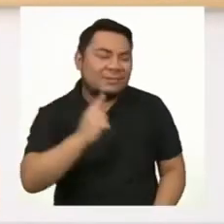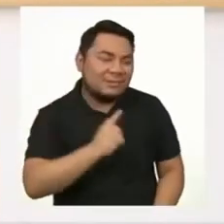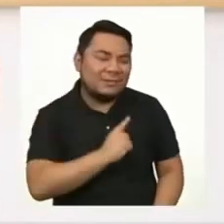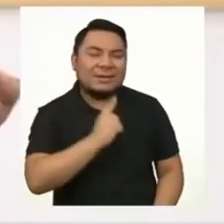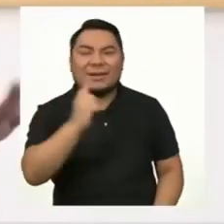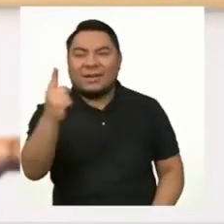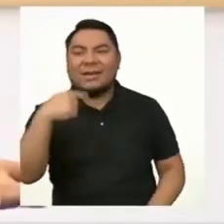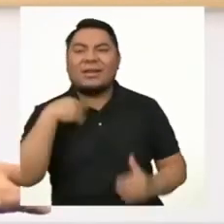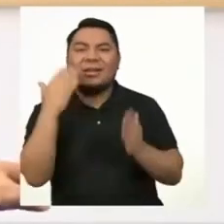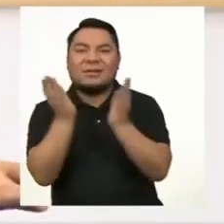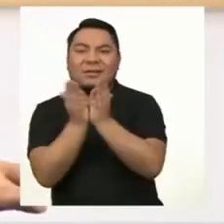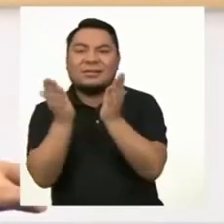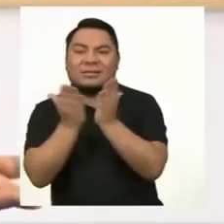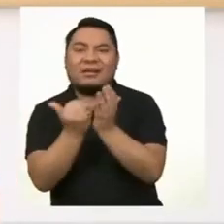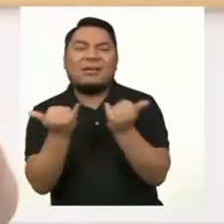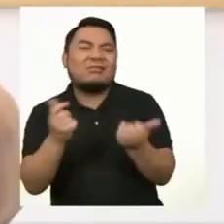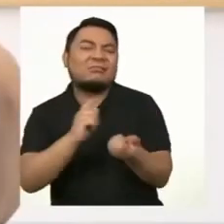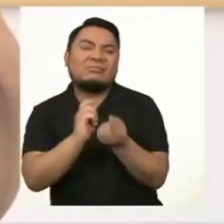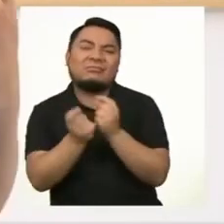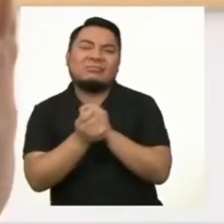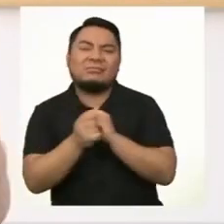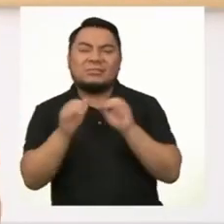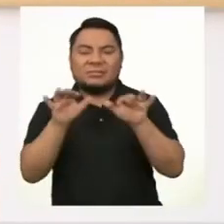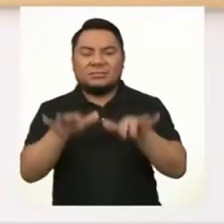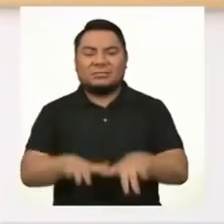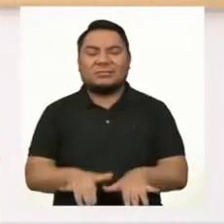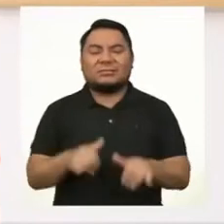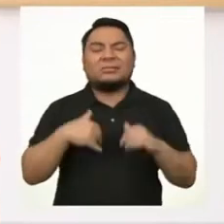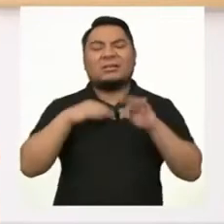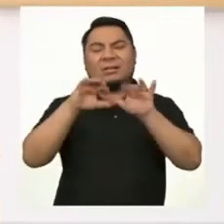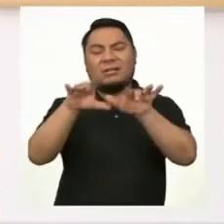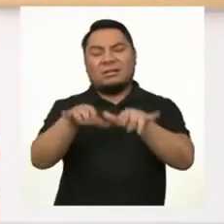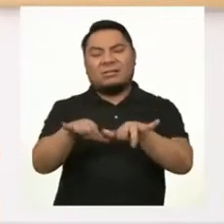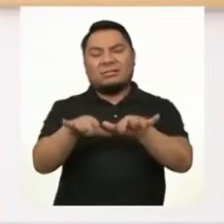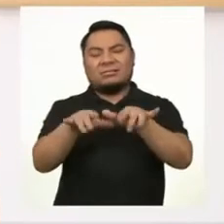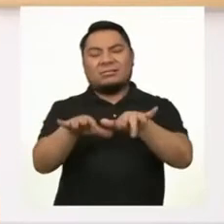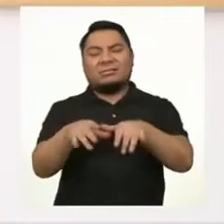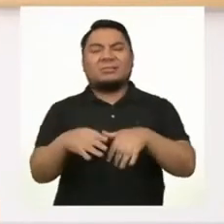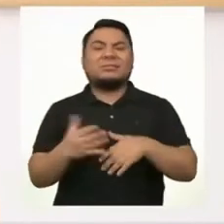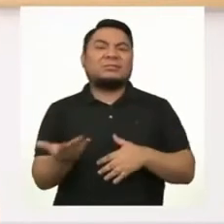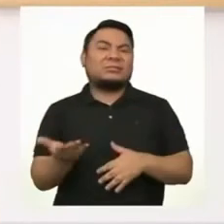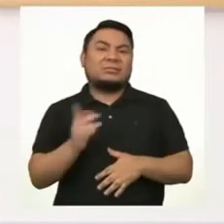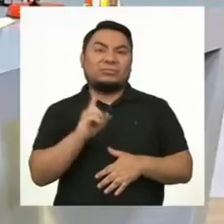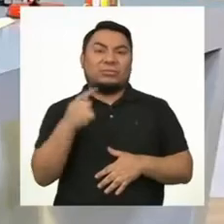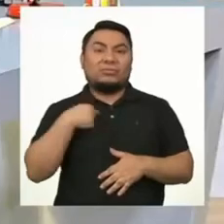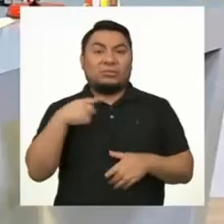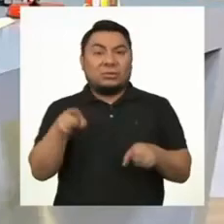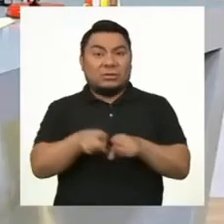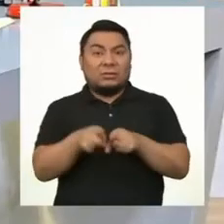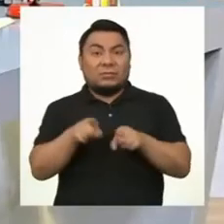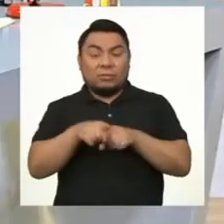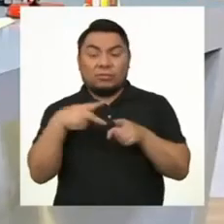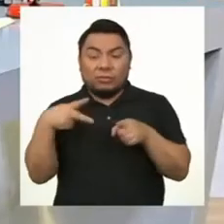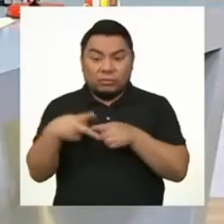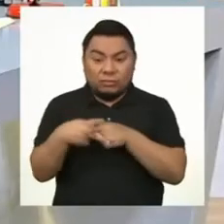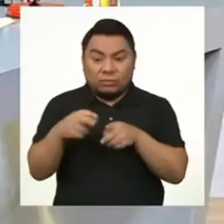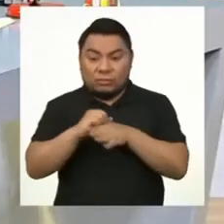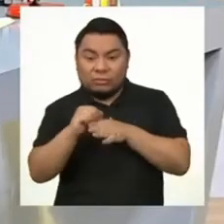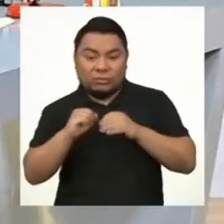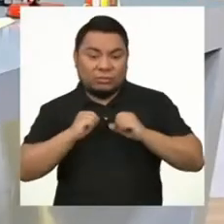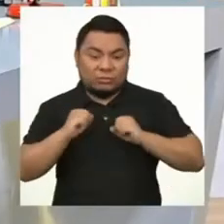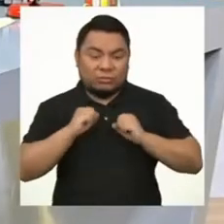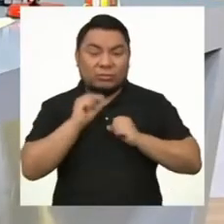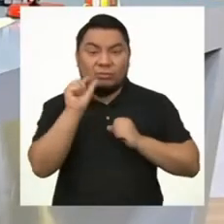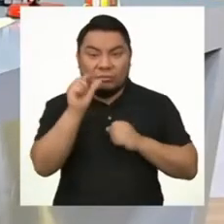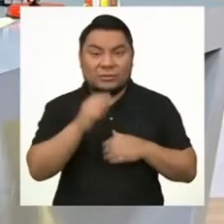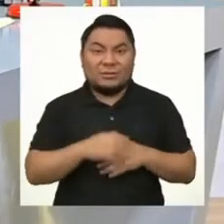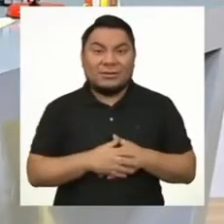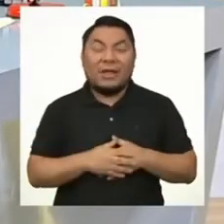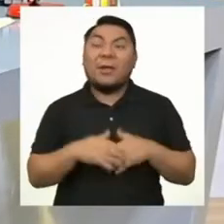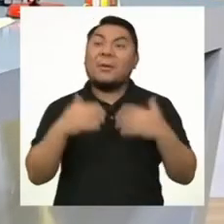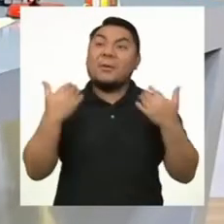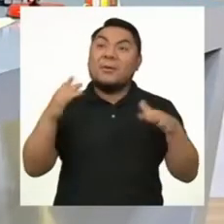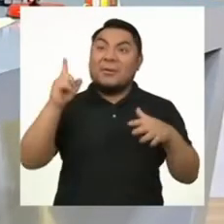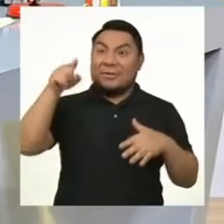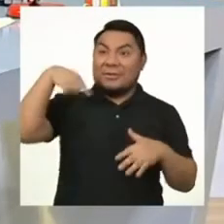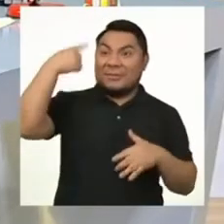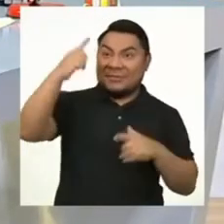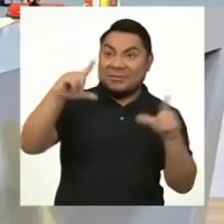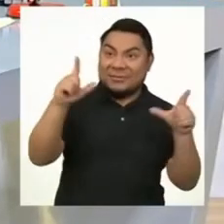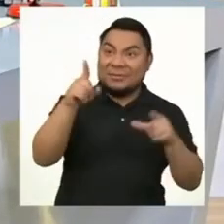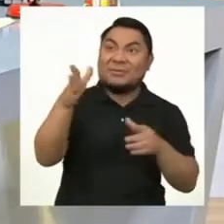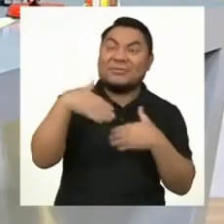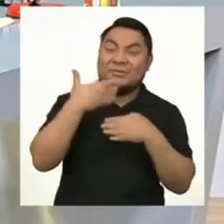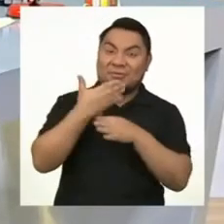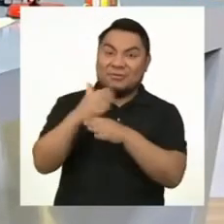caminando y ahora frente a una computadora. Yo también hago mis pausas activas. Uy, profesora, ¿en un próximo programa